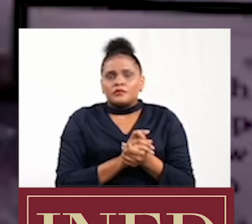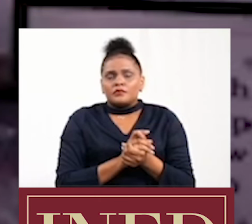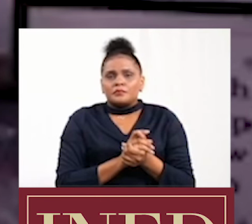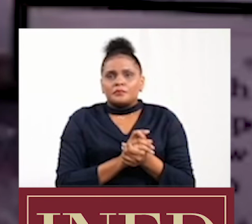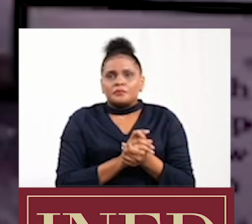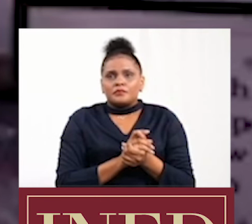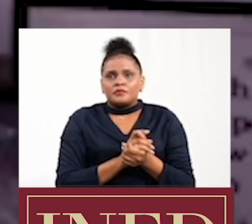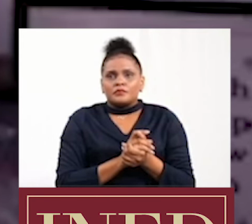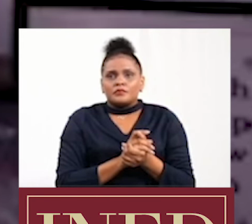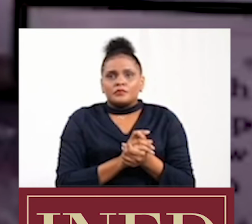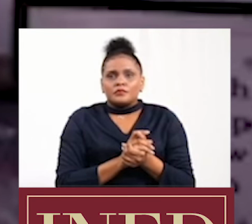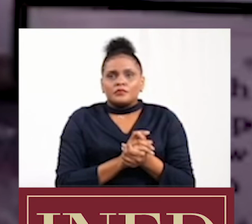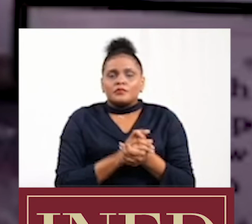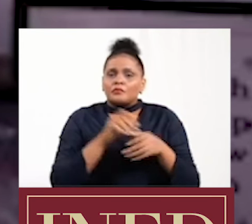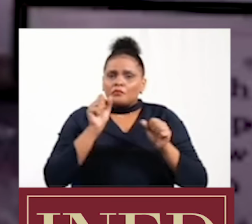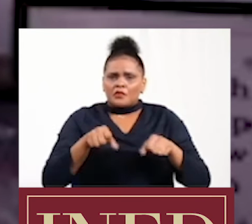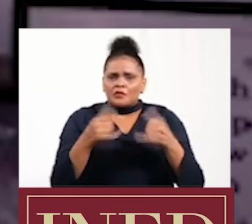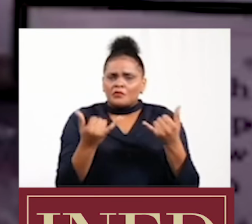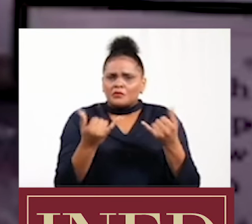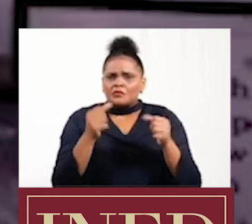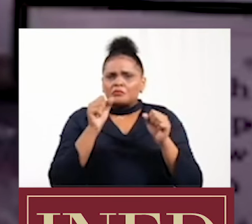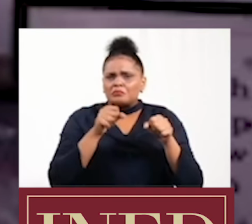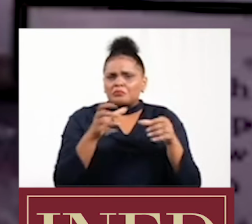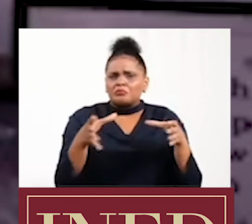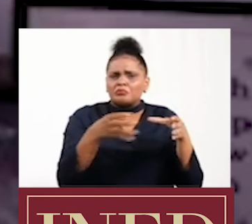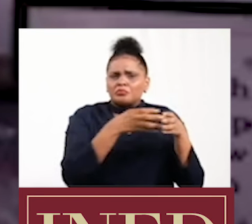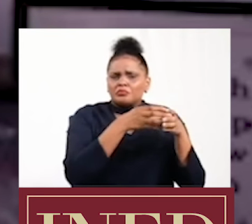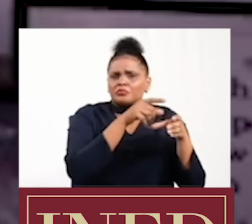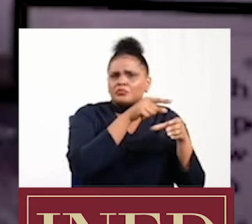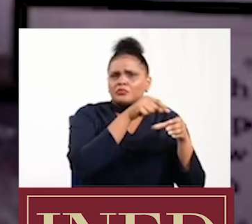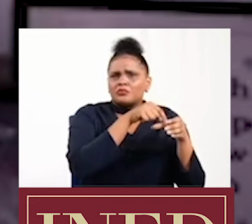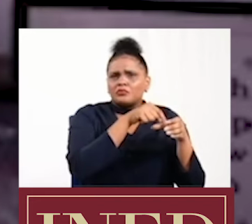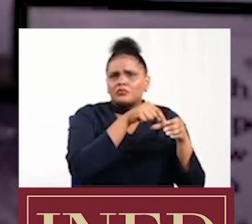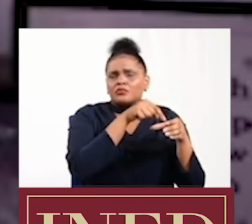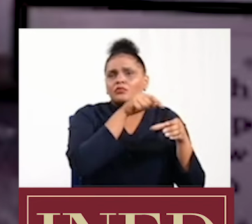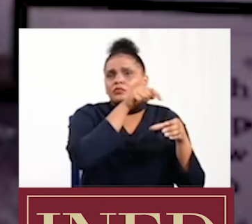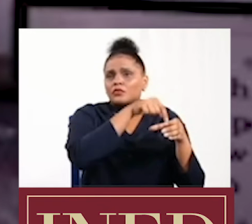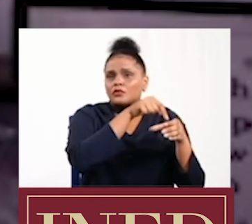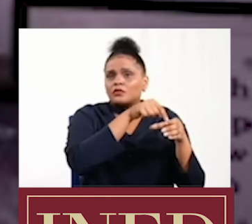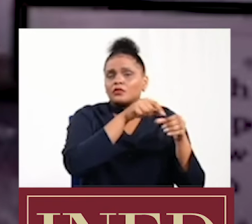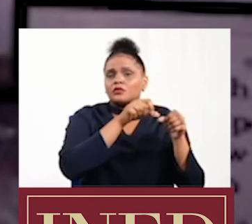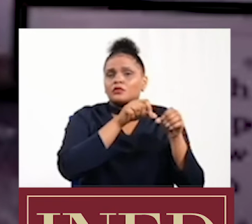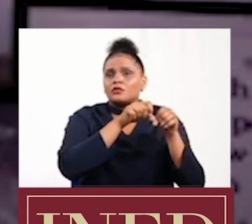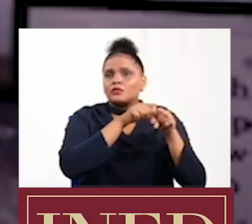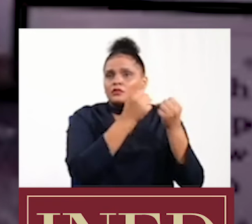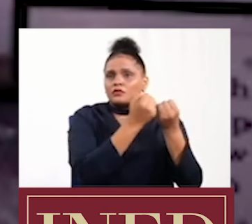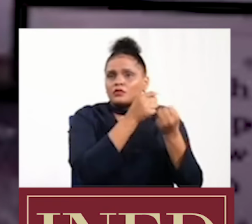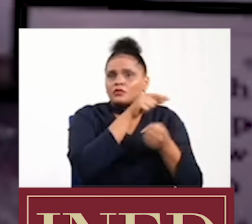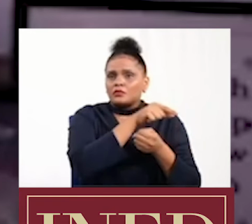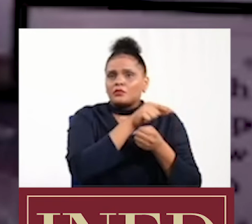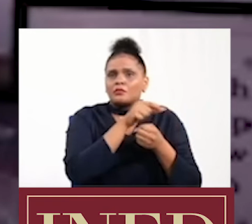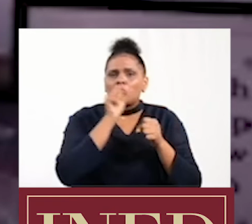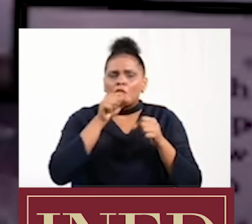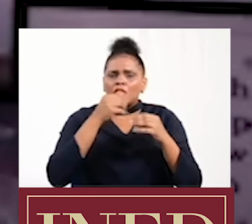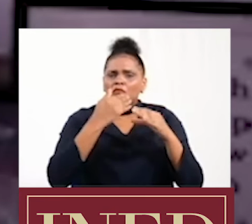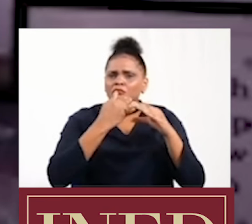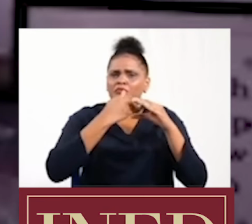y no dejemos que la pandemia digamos copa que o mandé